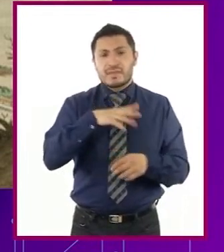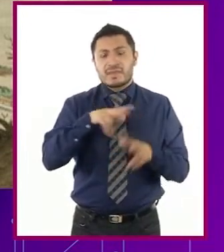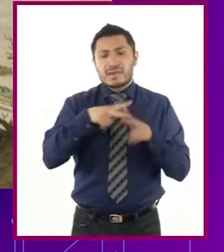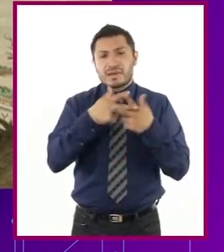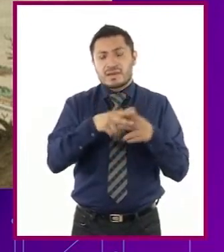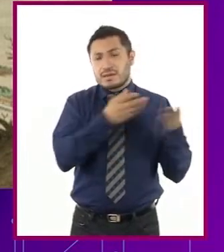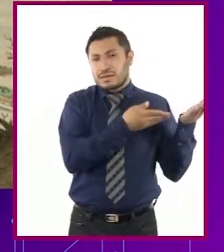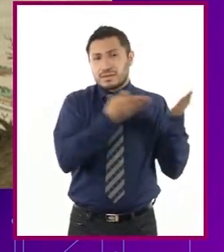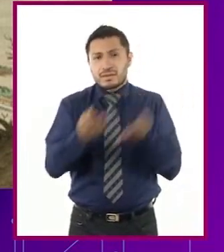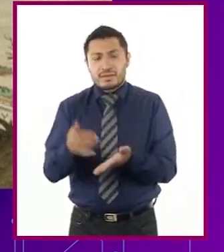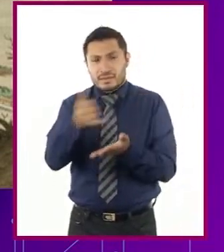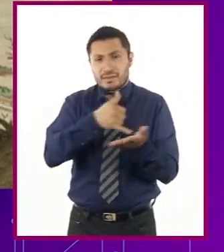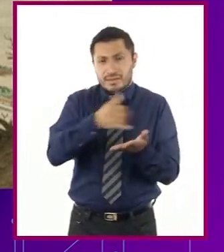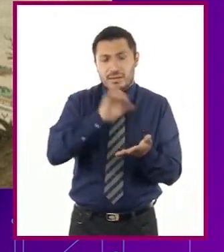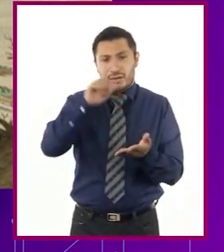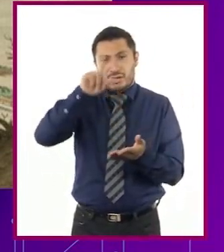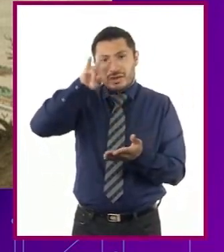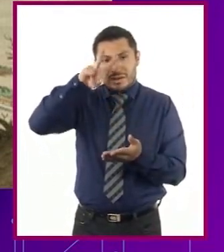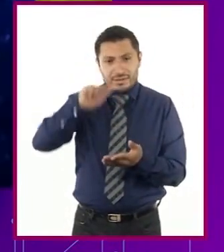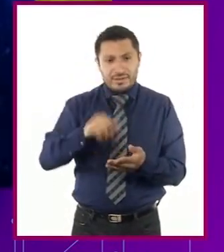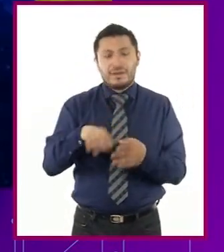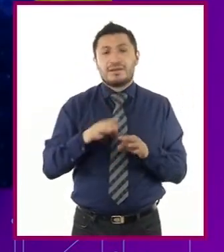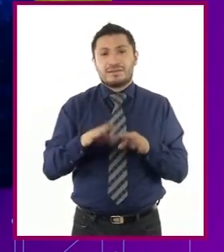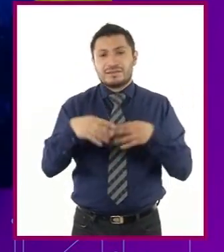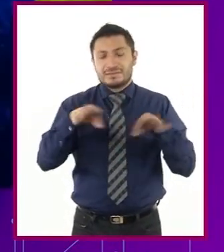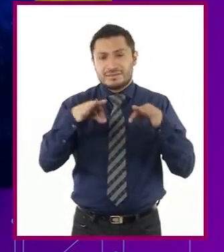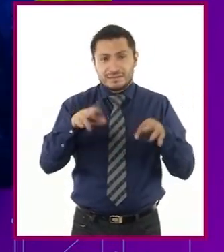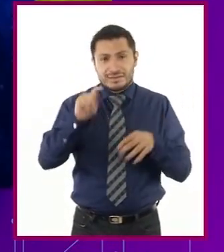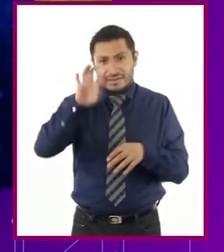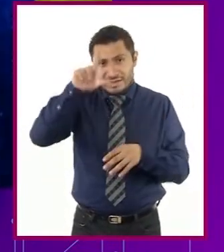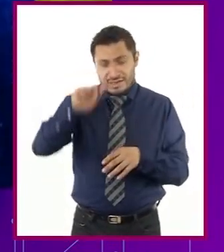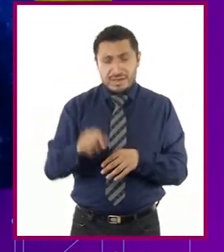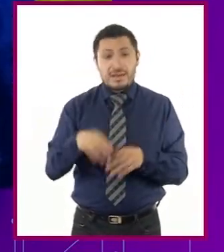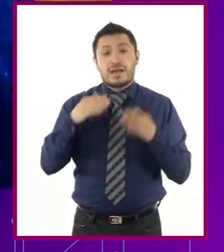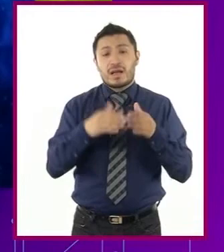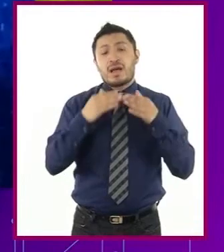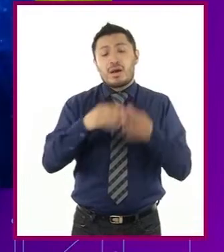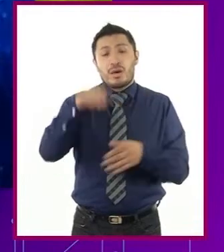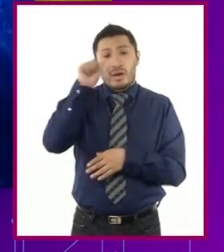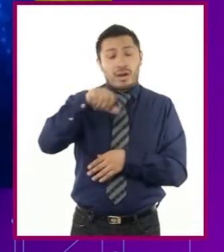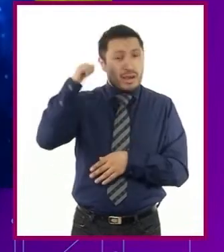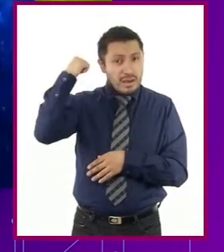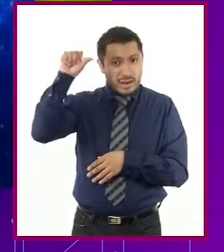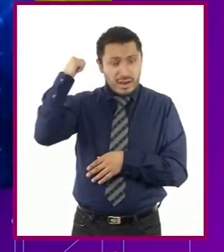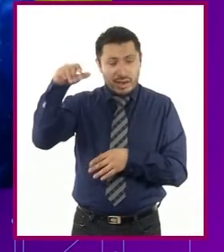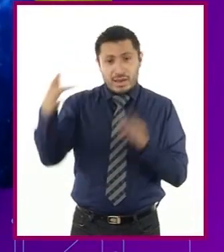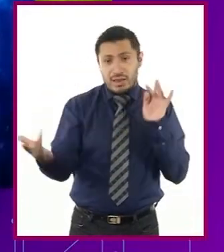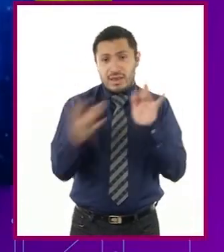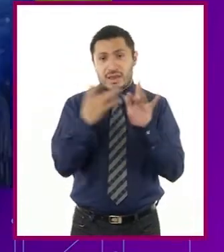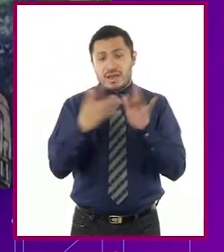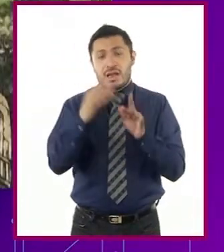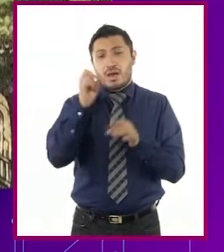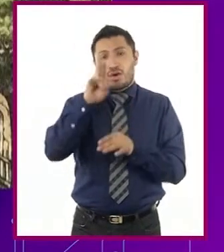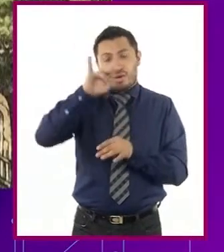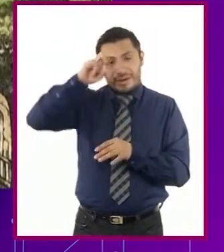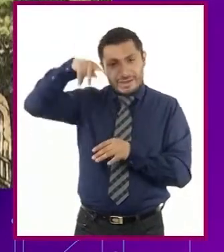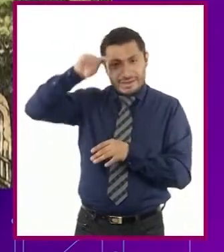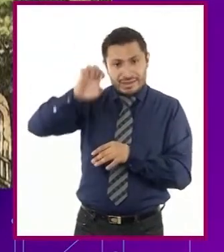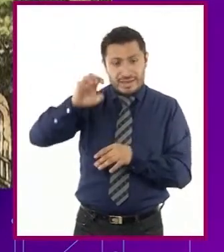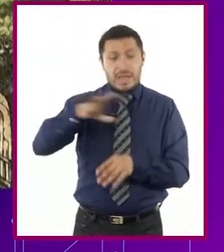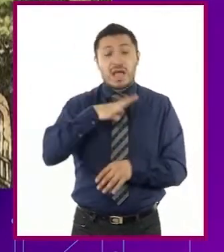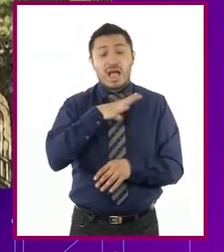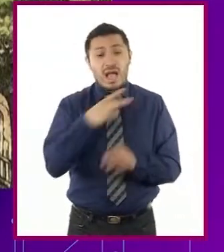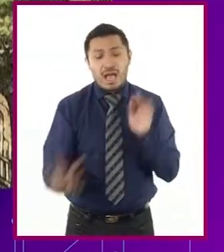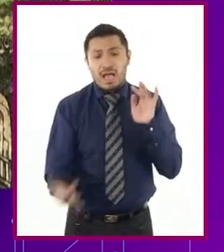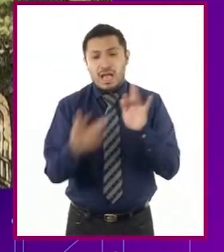herramientas, aceite de oliva y textiles. Y el puerto de Acapulco permitió el contacto con Oriente, desde donde